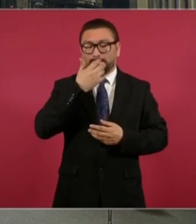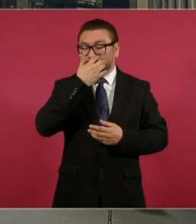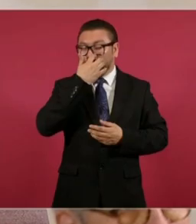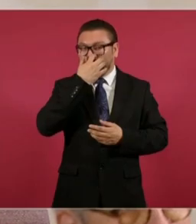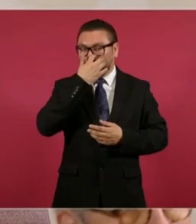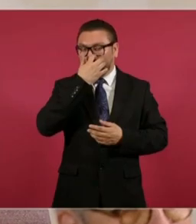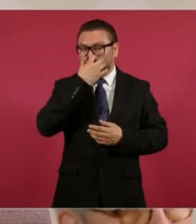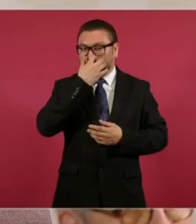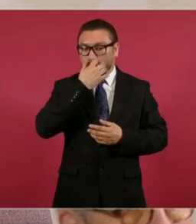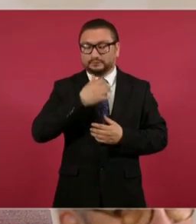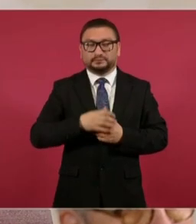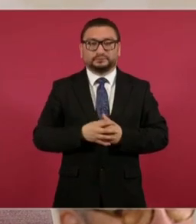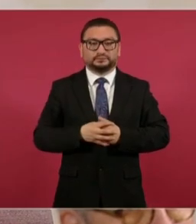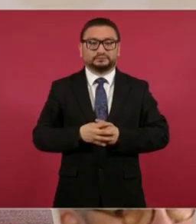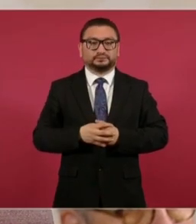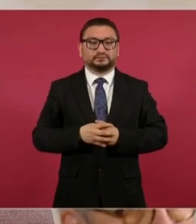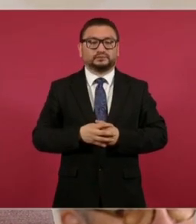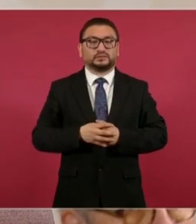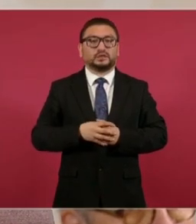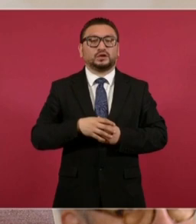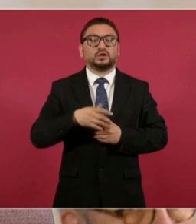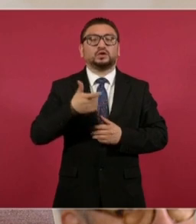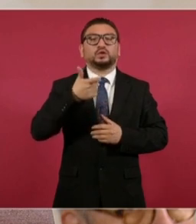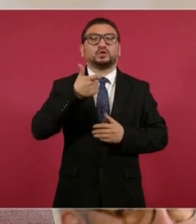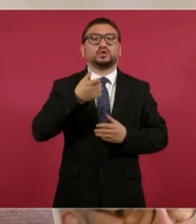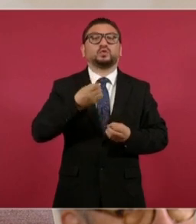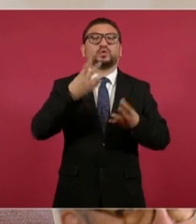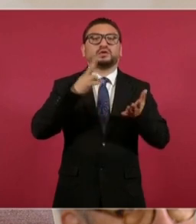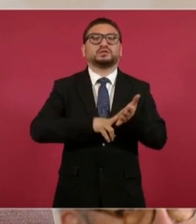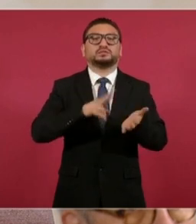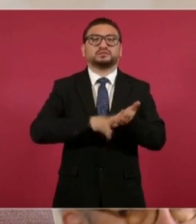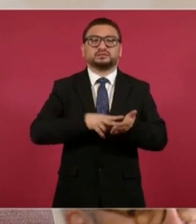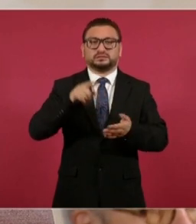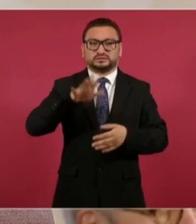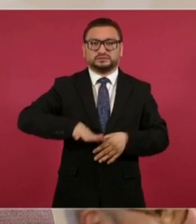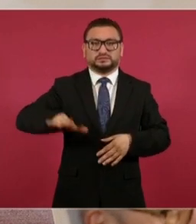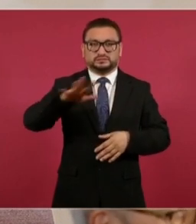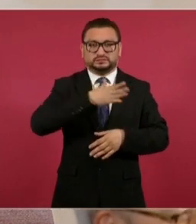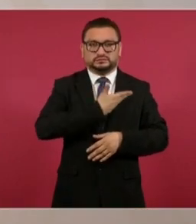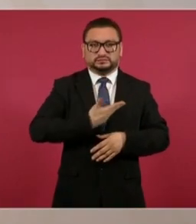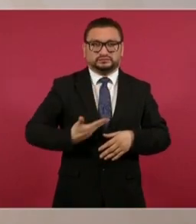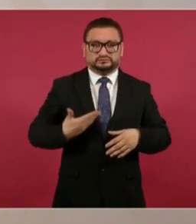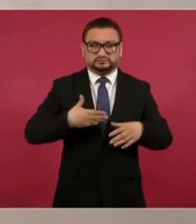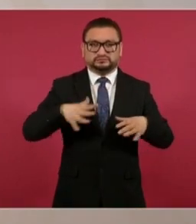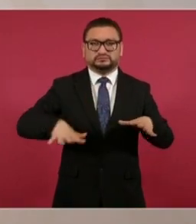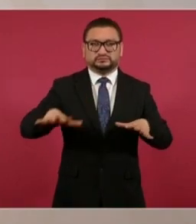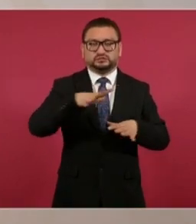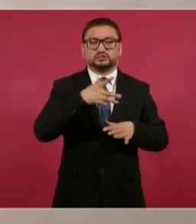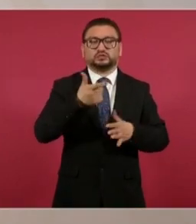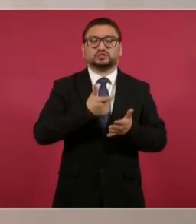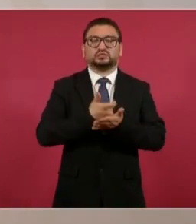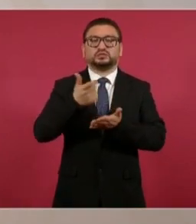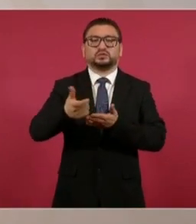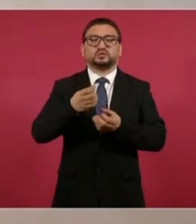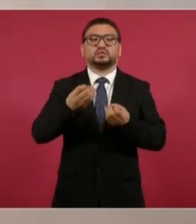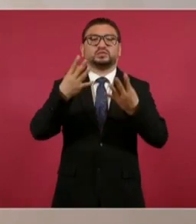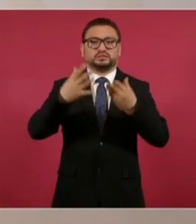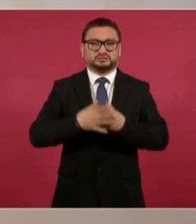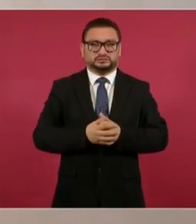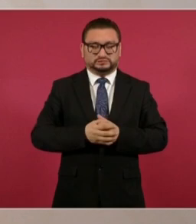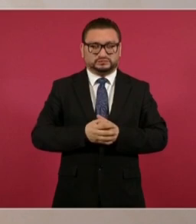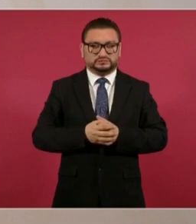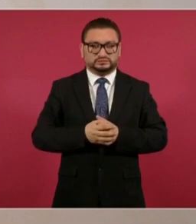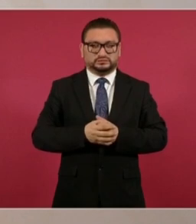Laurita que costaba la presidencia incluyendo el Estado